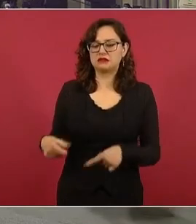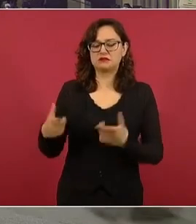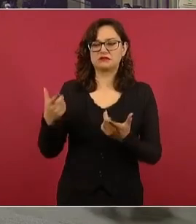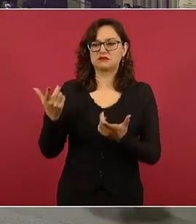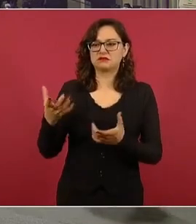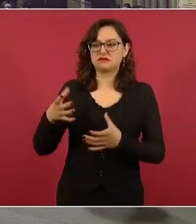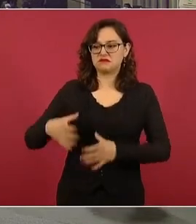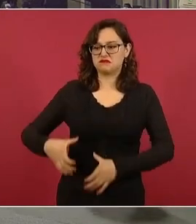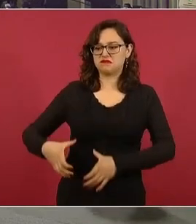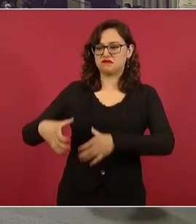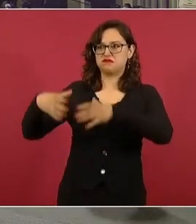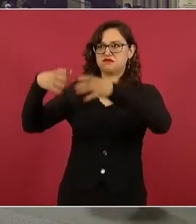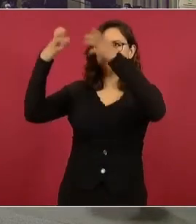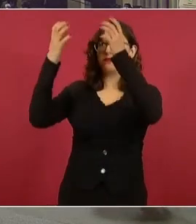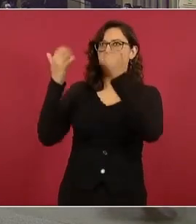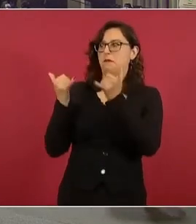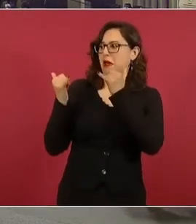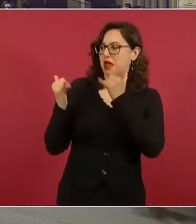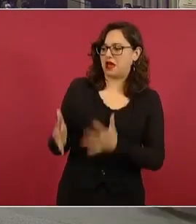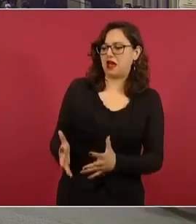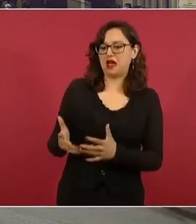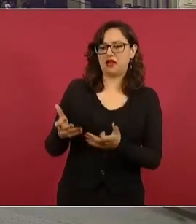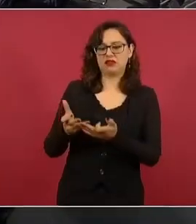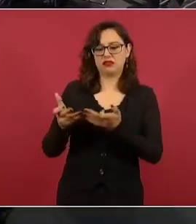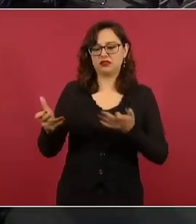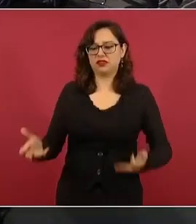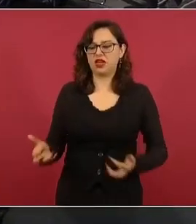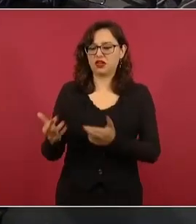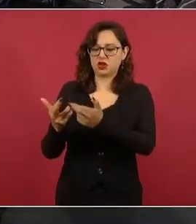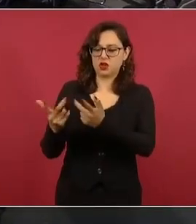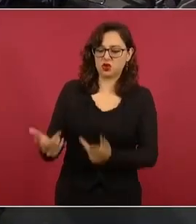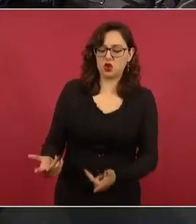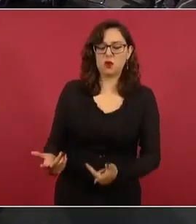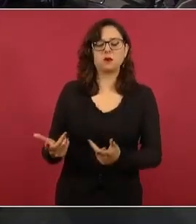estas eólicas. Hay mortandad